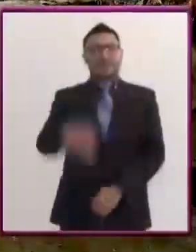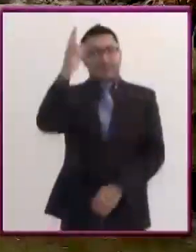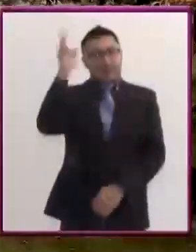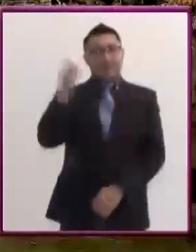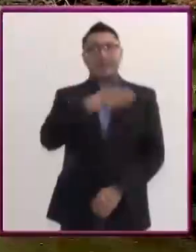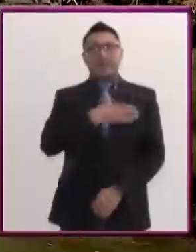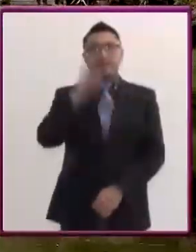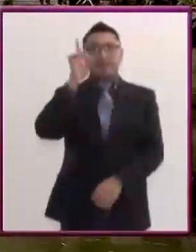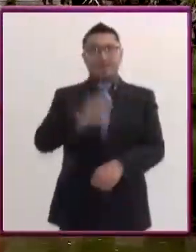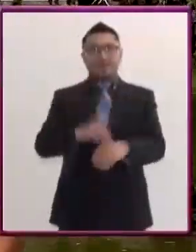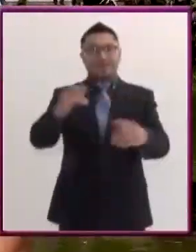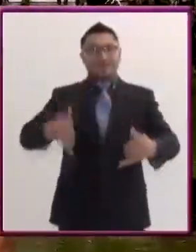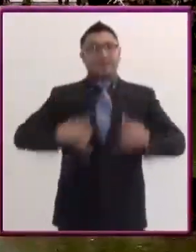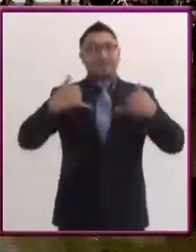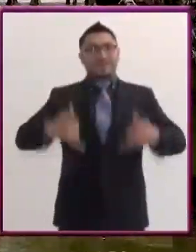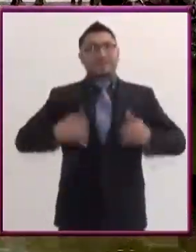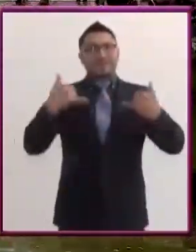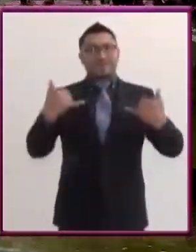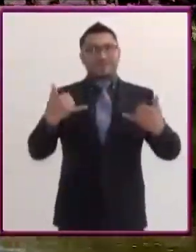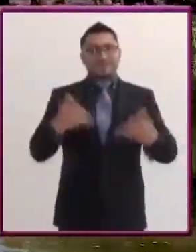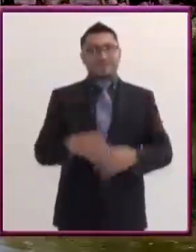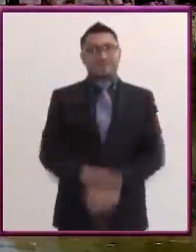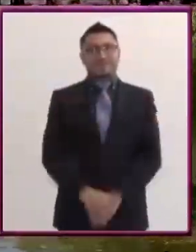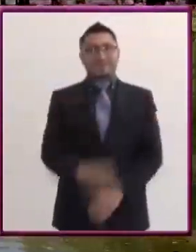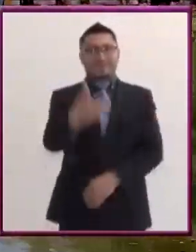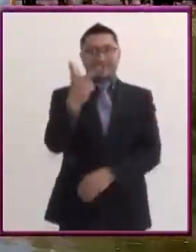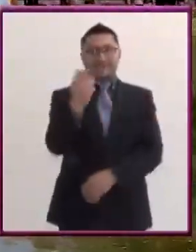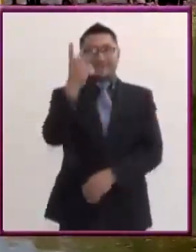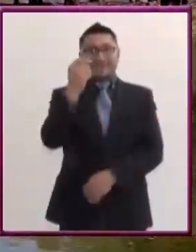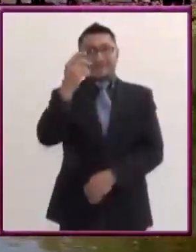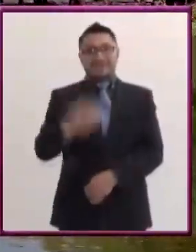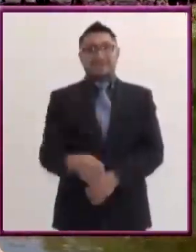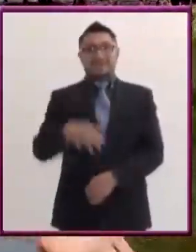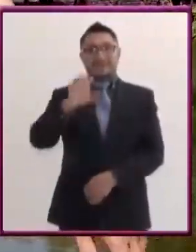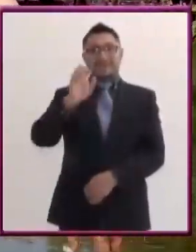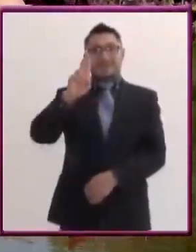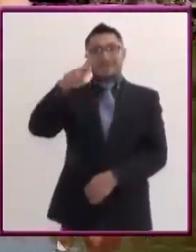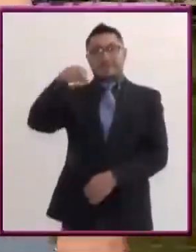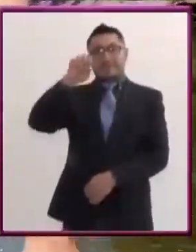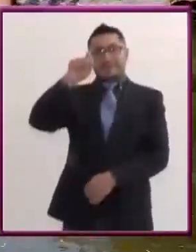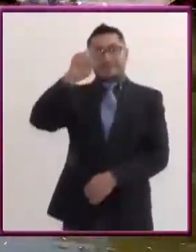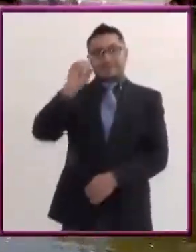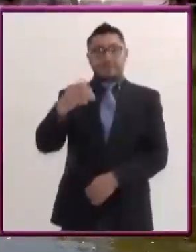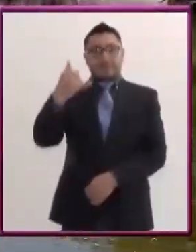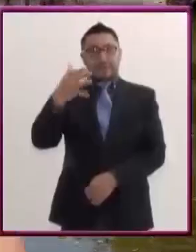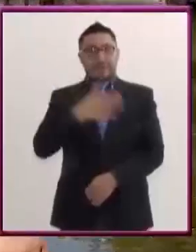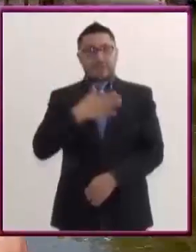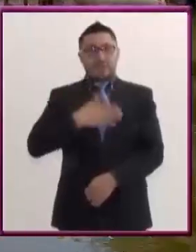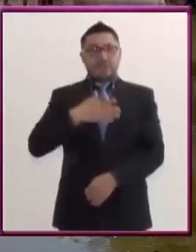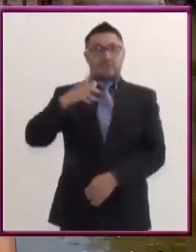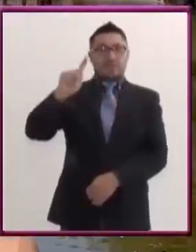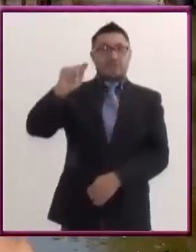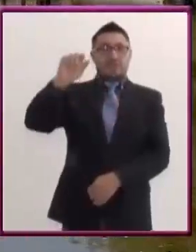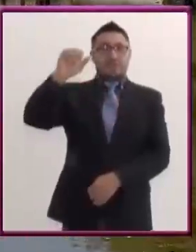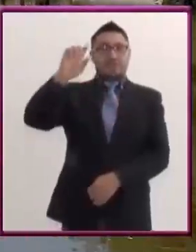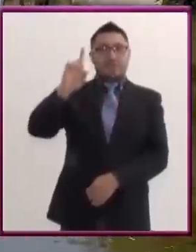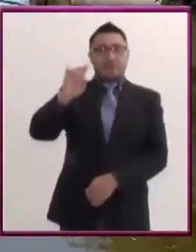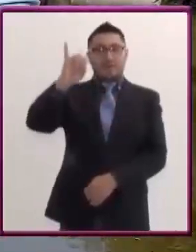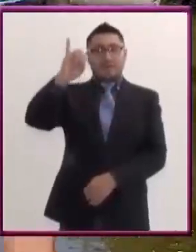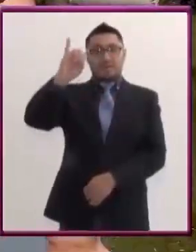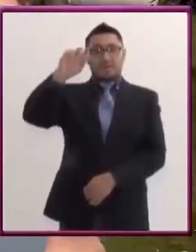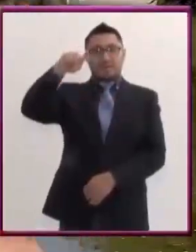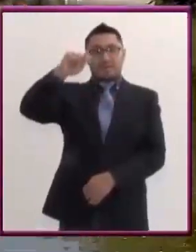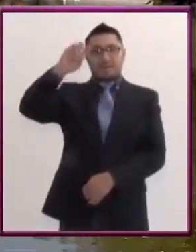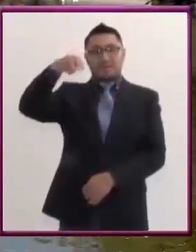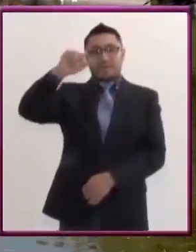¿Qué tal? Buenos días, jóvenes en TV. Ernesto Tejeda y yo, Ditmara Nader, dándoles la bienvenida a este programa tan interesante, siempre